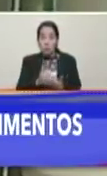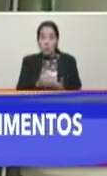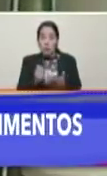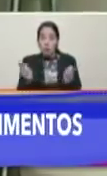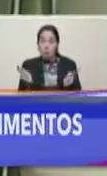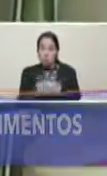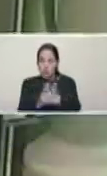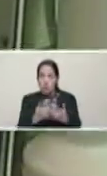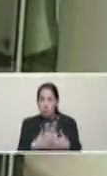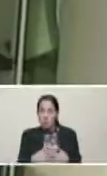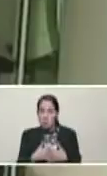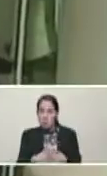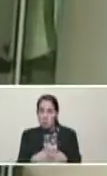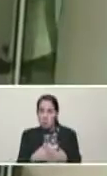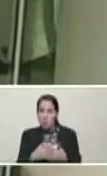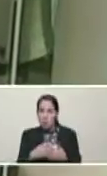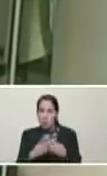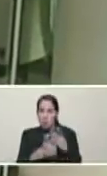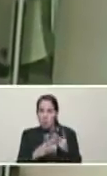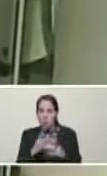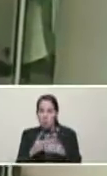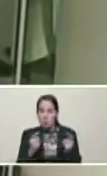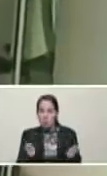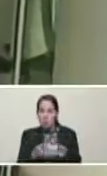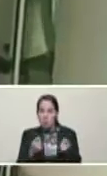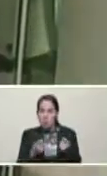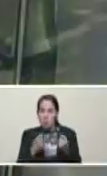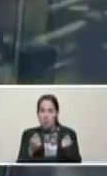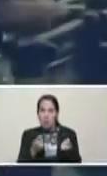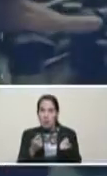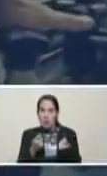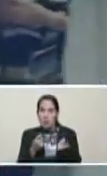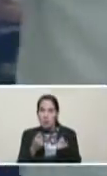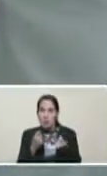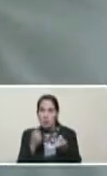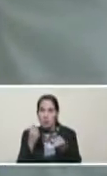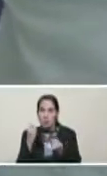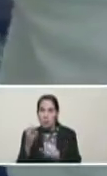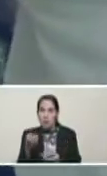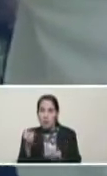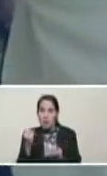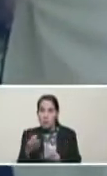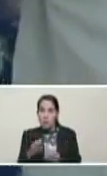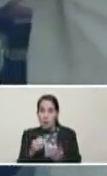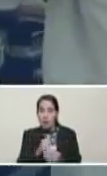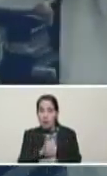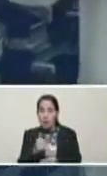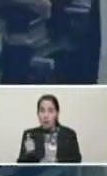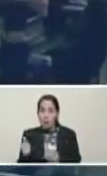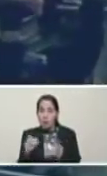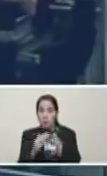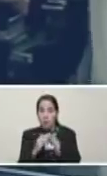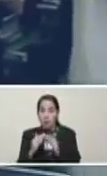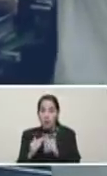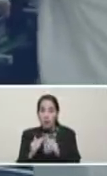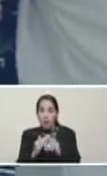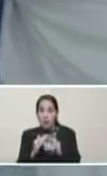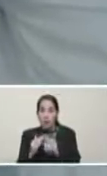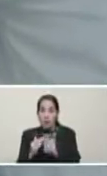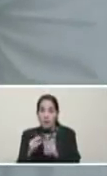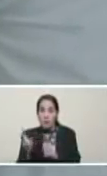sino también de poder llevar este rubro este producto a cada uno de los hogares